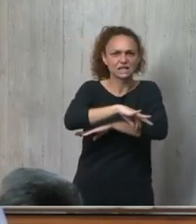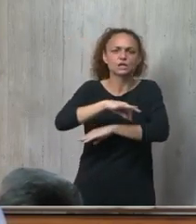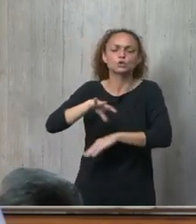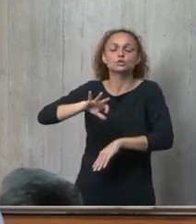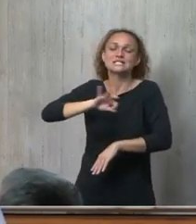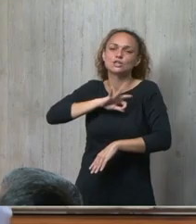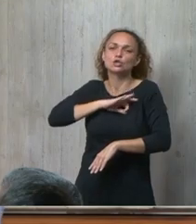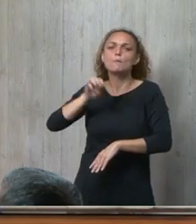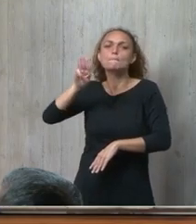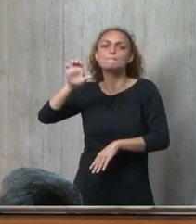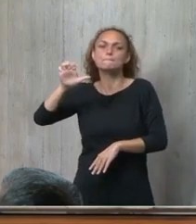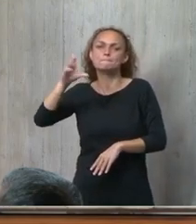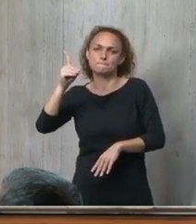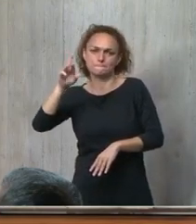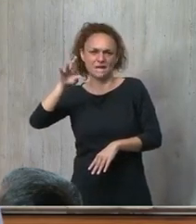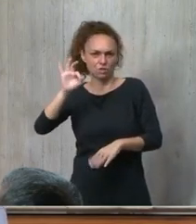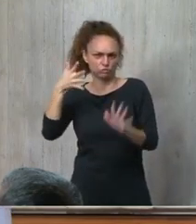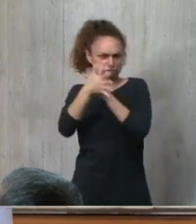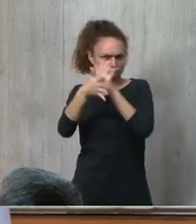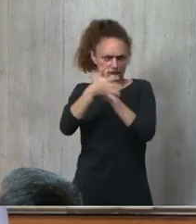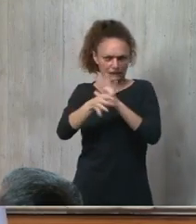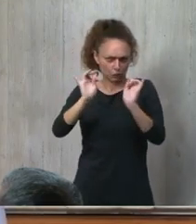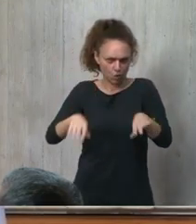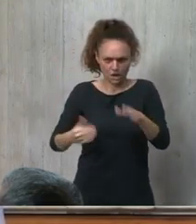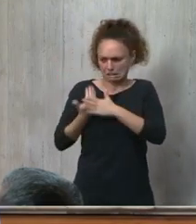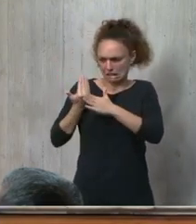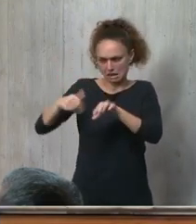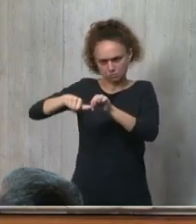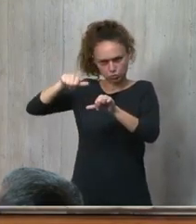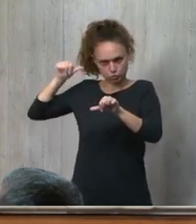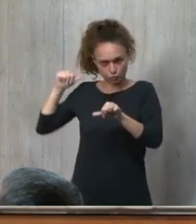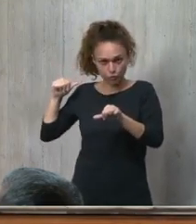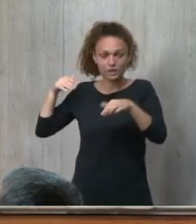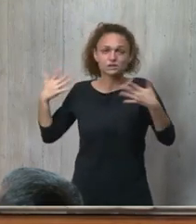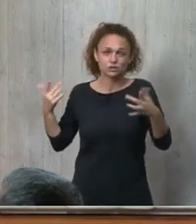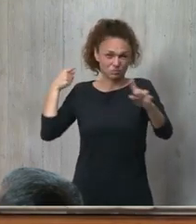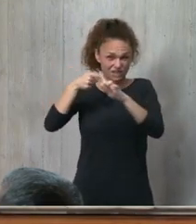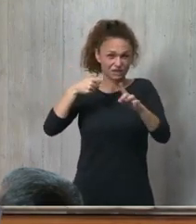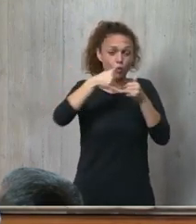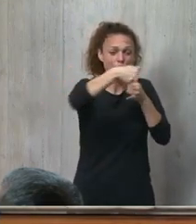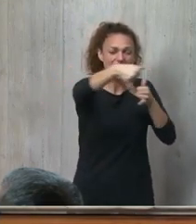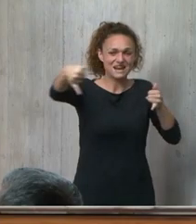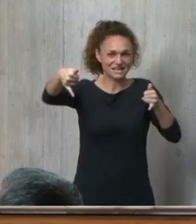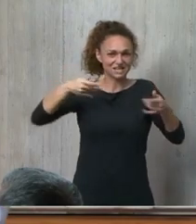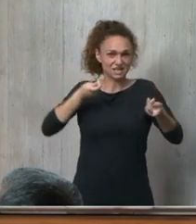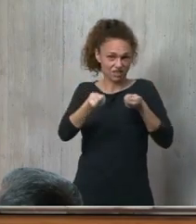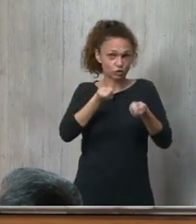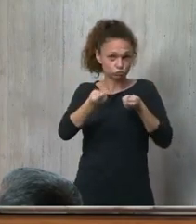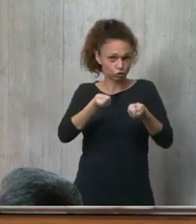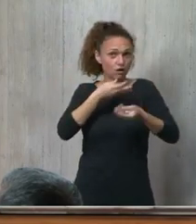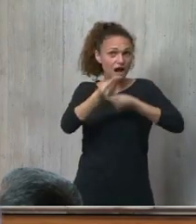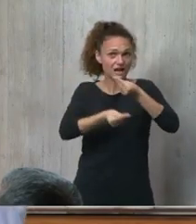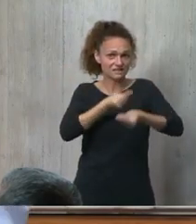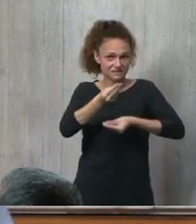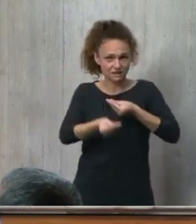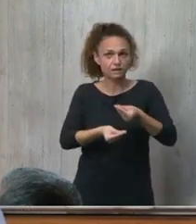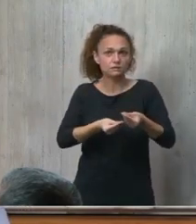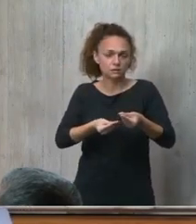que hubo que hacer, precisamente para construir una línea de control, hubo que hacer una intervención que lleva consigo incluso el